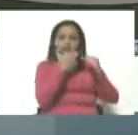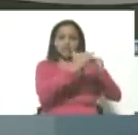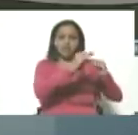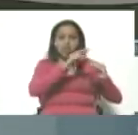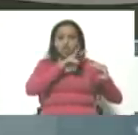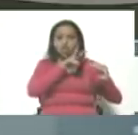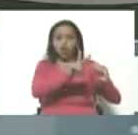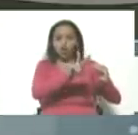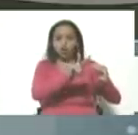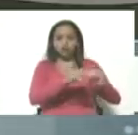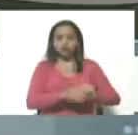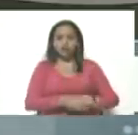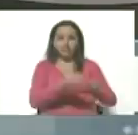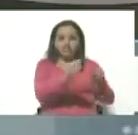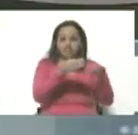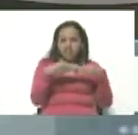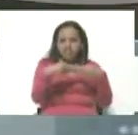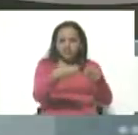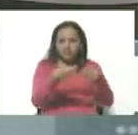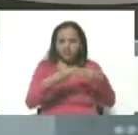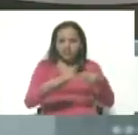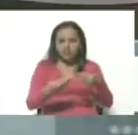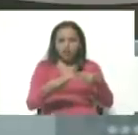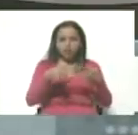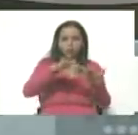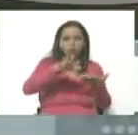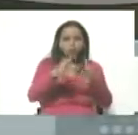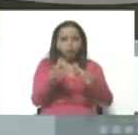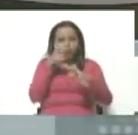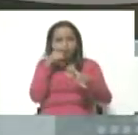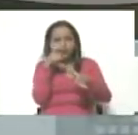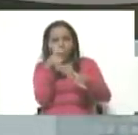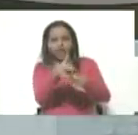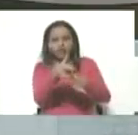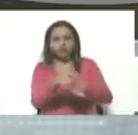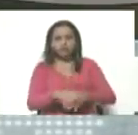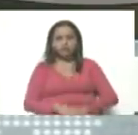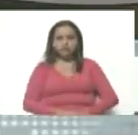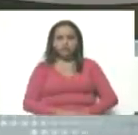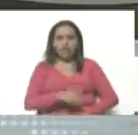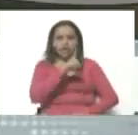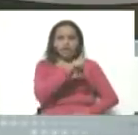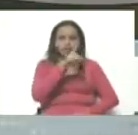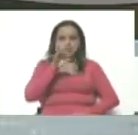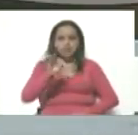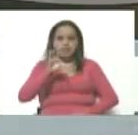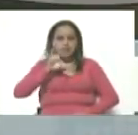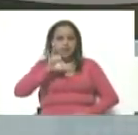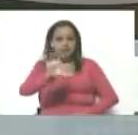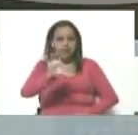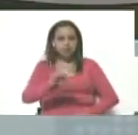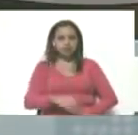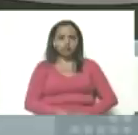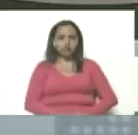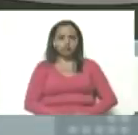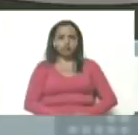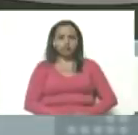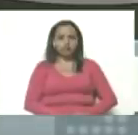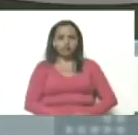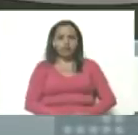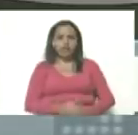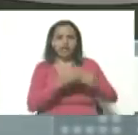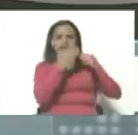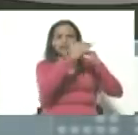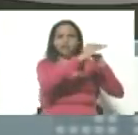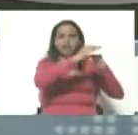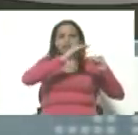nivel, flexibilización parcial vigilada, 13 estados. El tercer